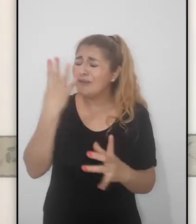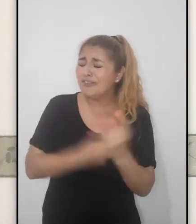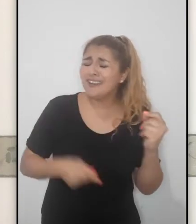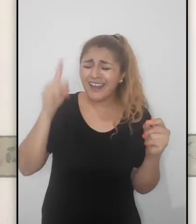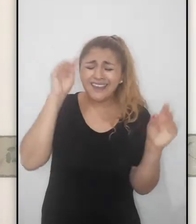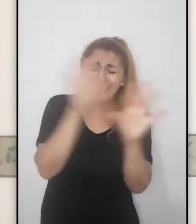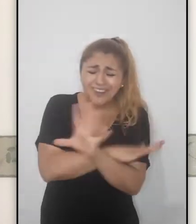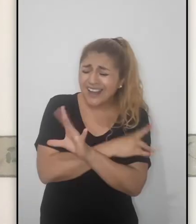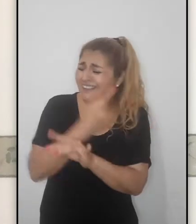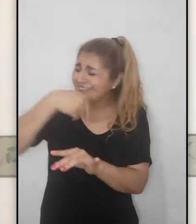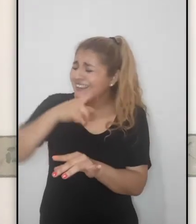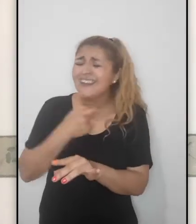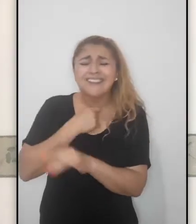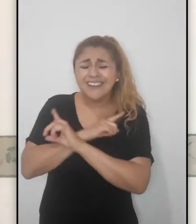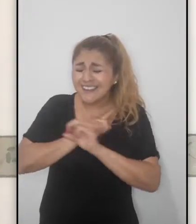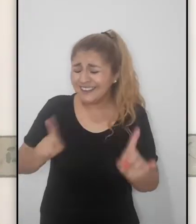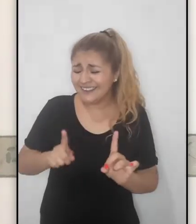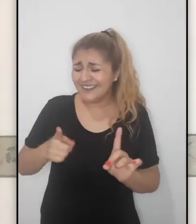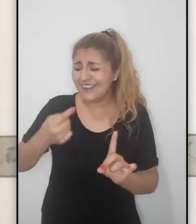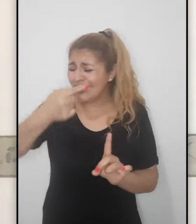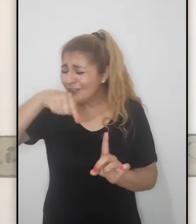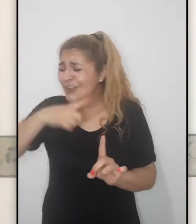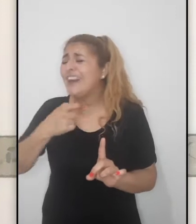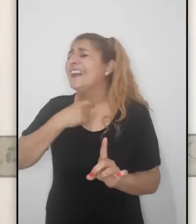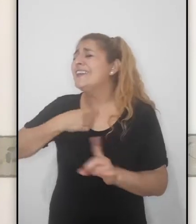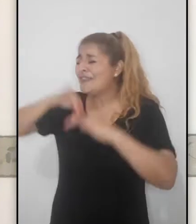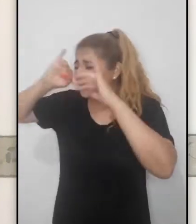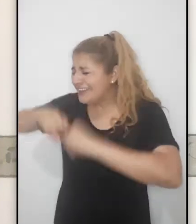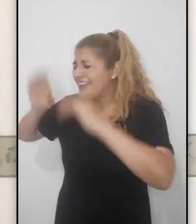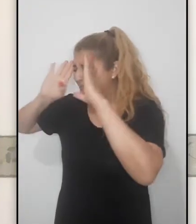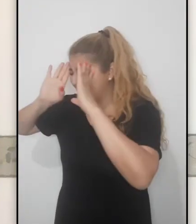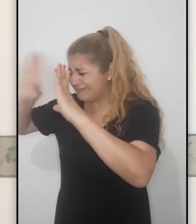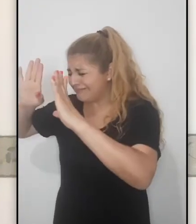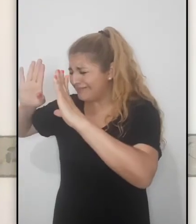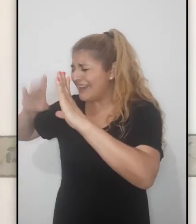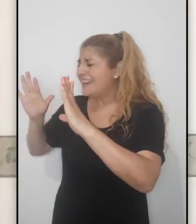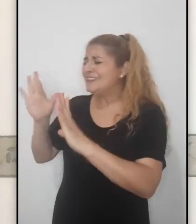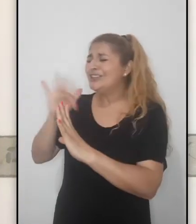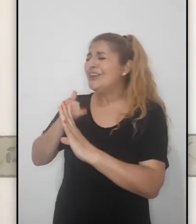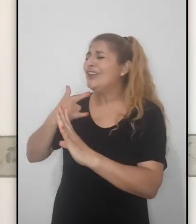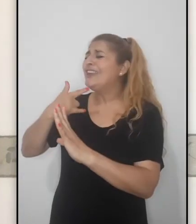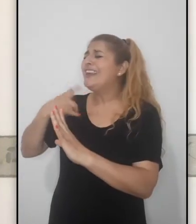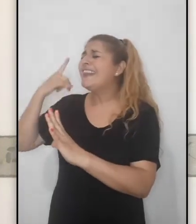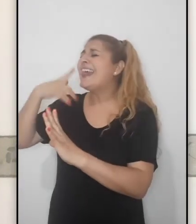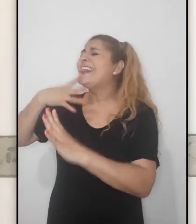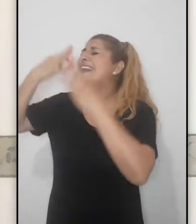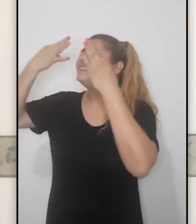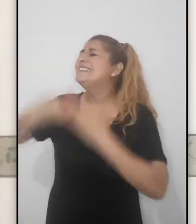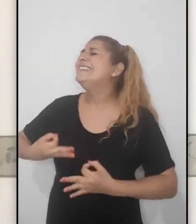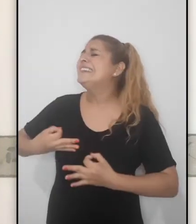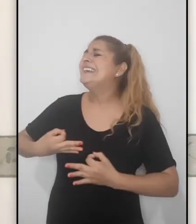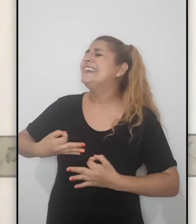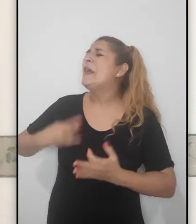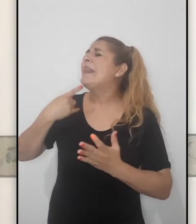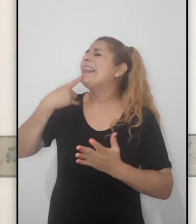danos la fuerza para nosotros todos los días tomar las decisiones correctas y no confundirnos